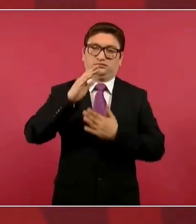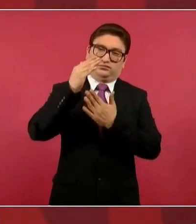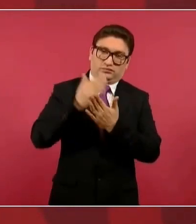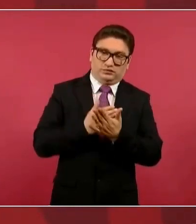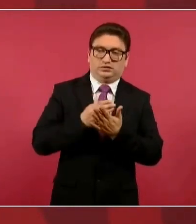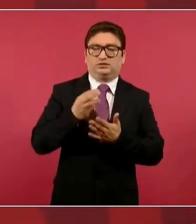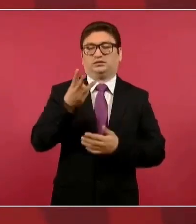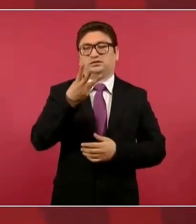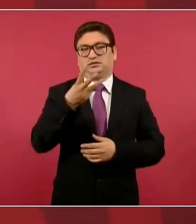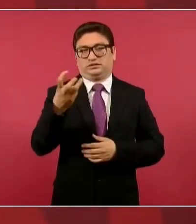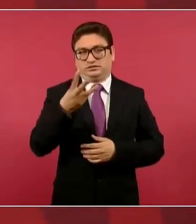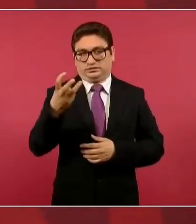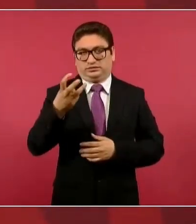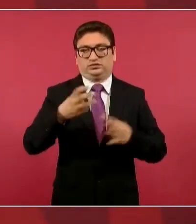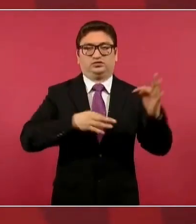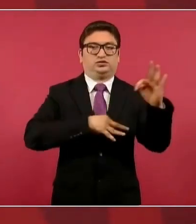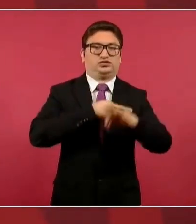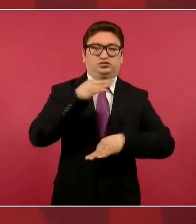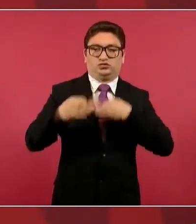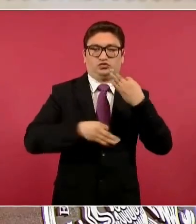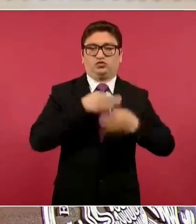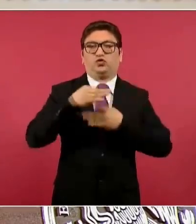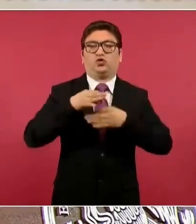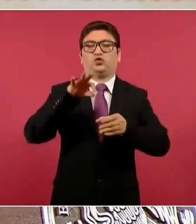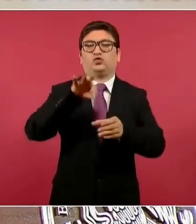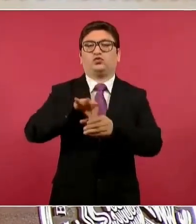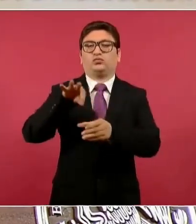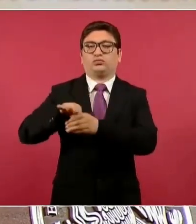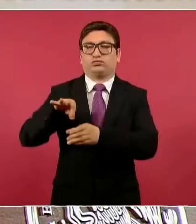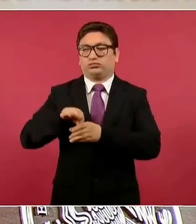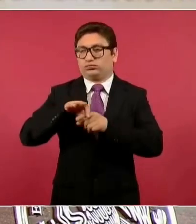y que todos sean electos de manera directa,